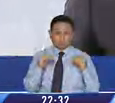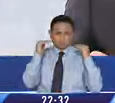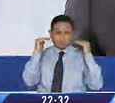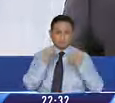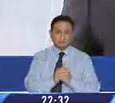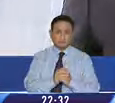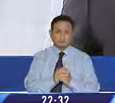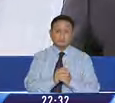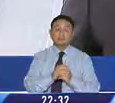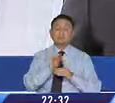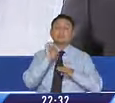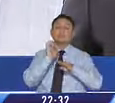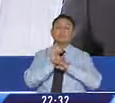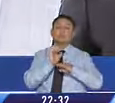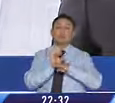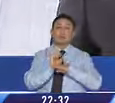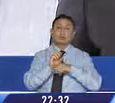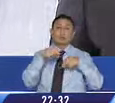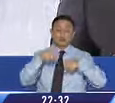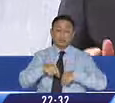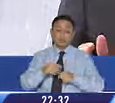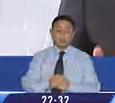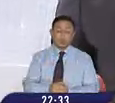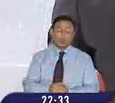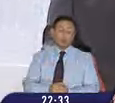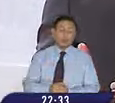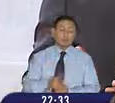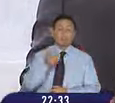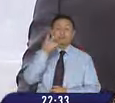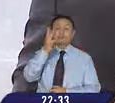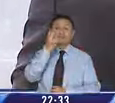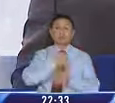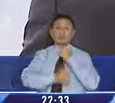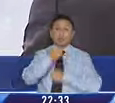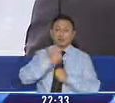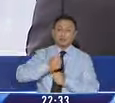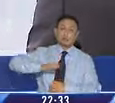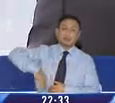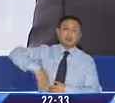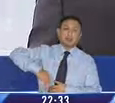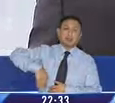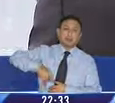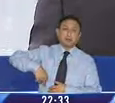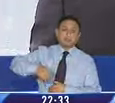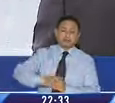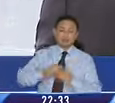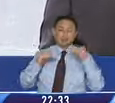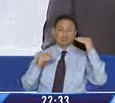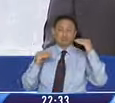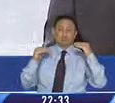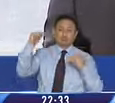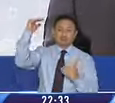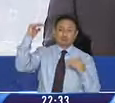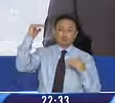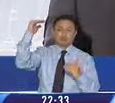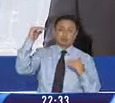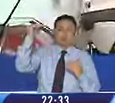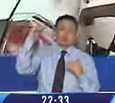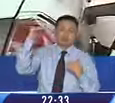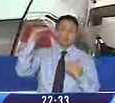el Ecuador estamos retrasados 17 años en los estándares de emisiones